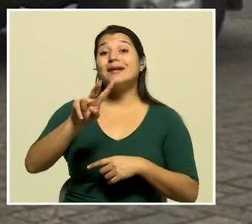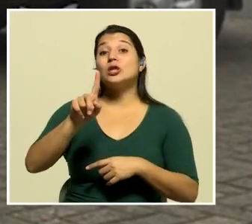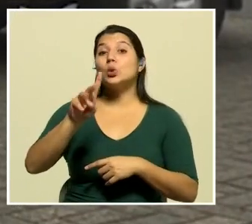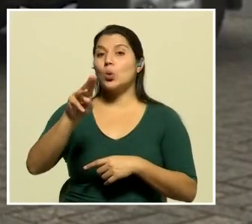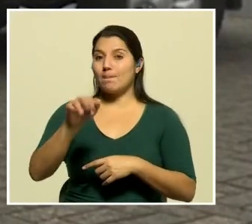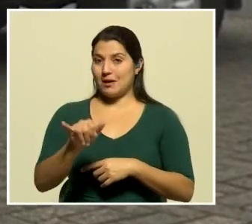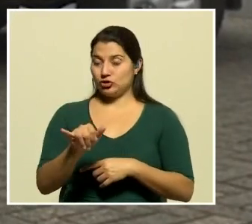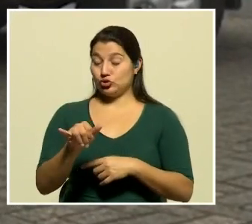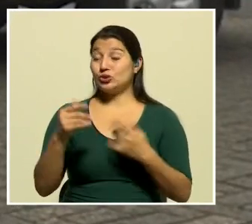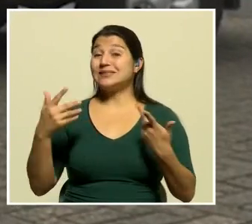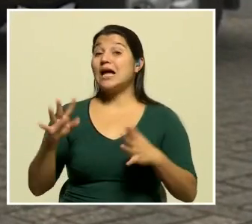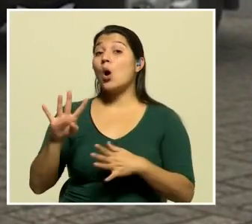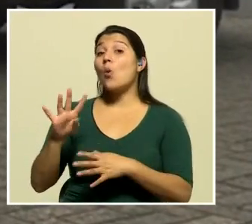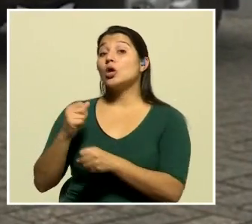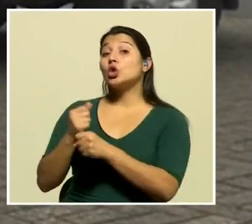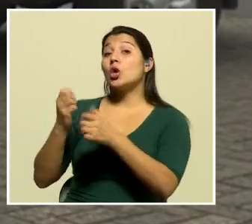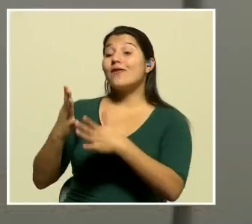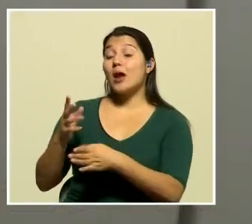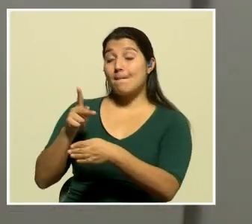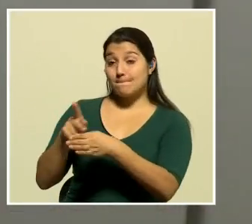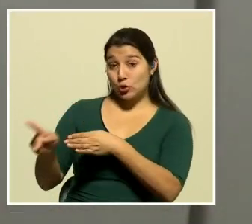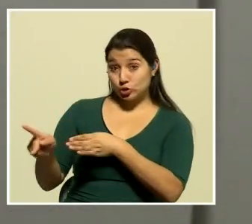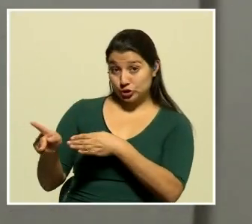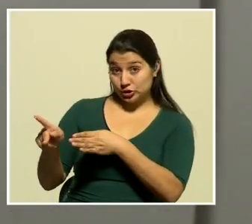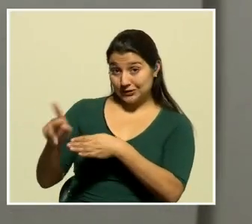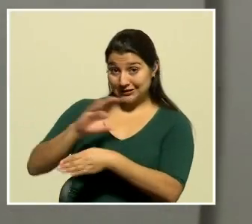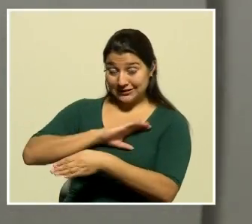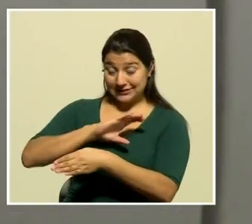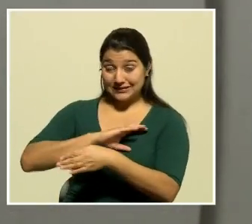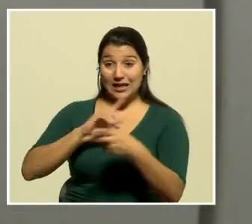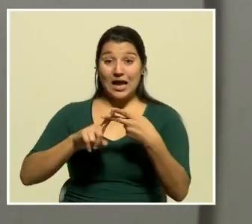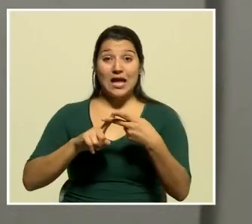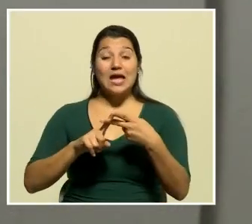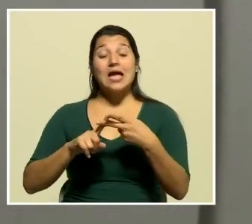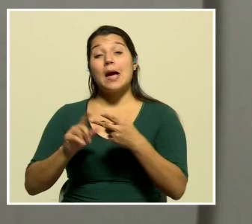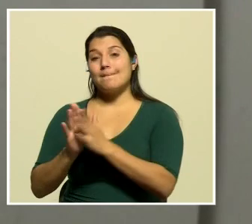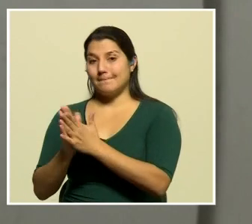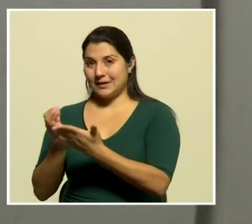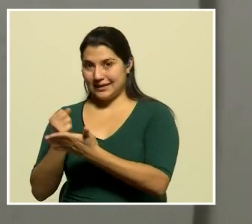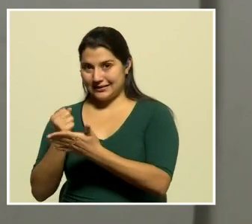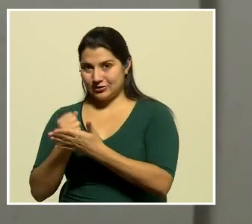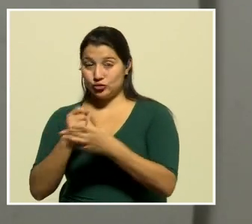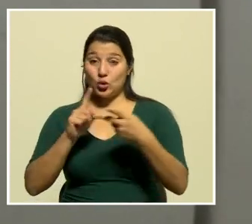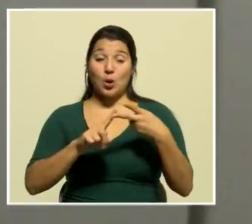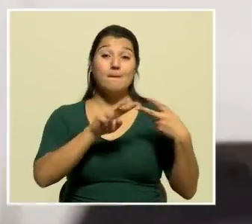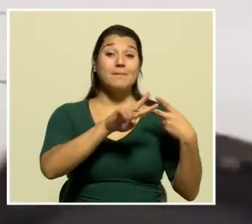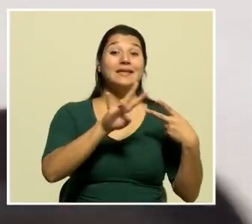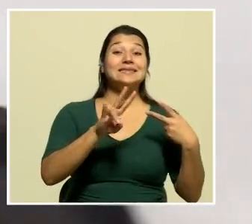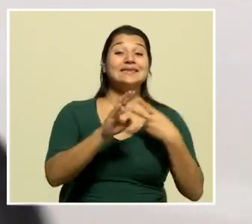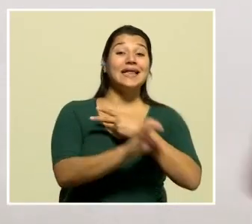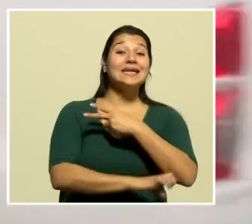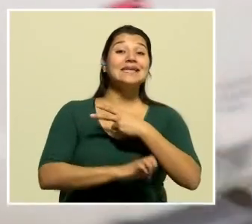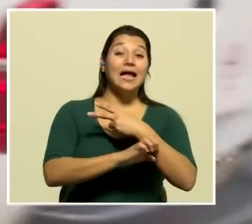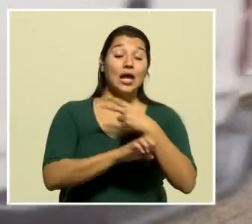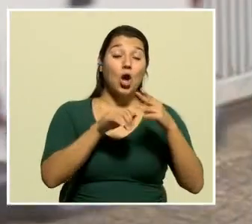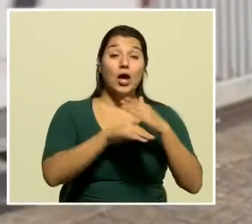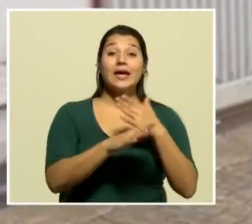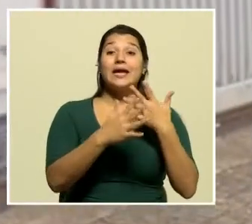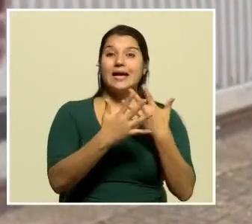4 funcionarios de la Policía Profesional y de Migración y 27 extranjeros privados de